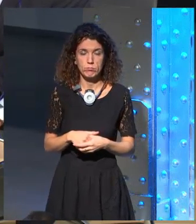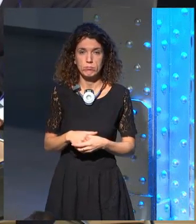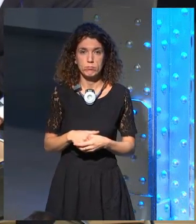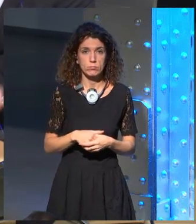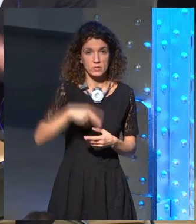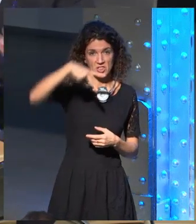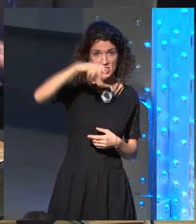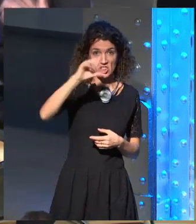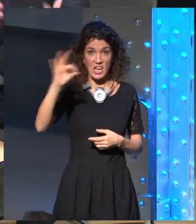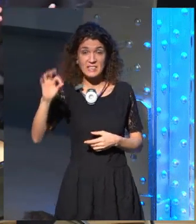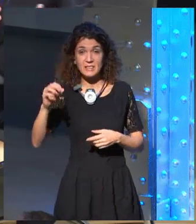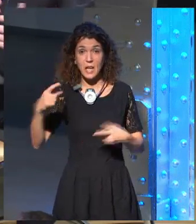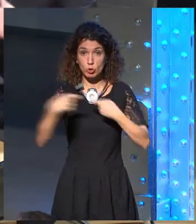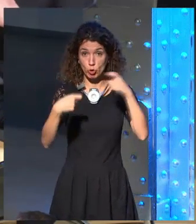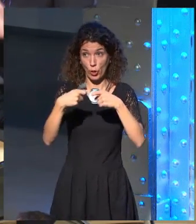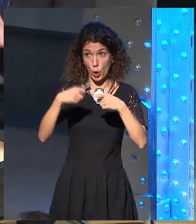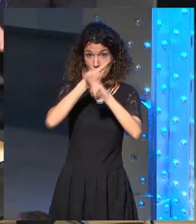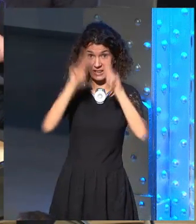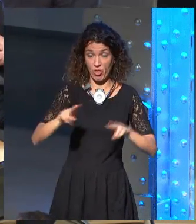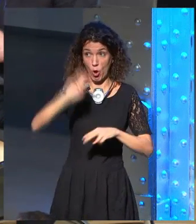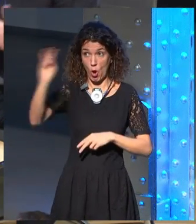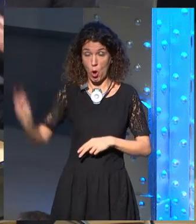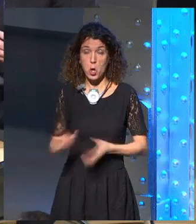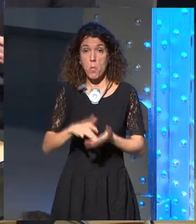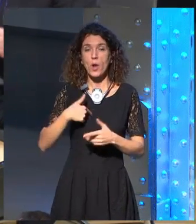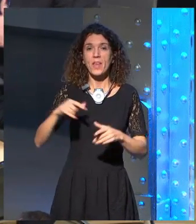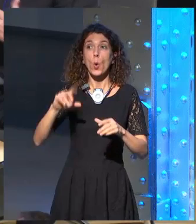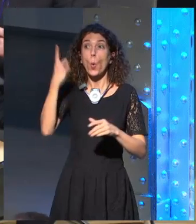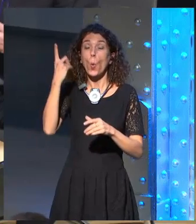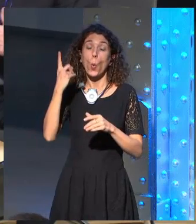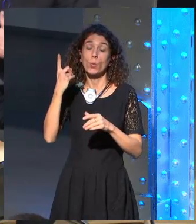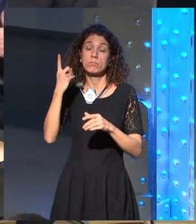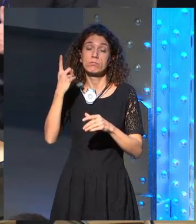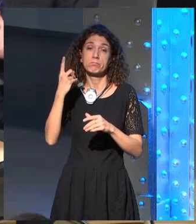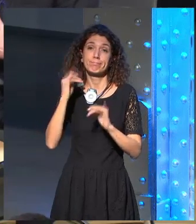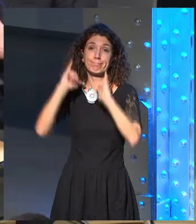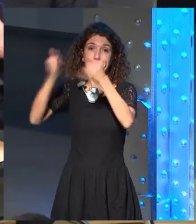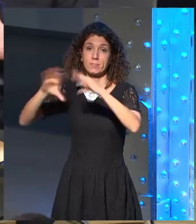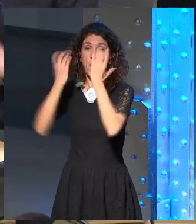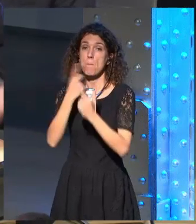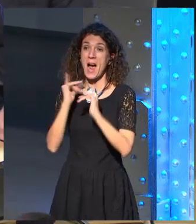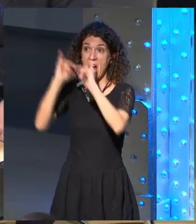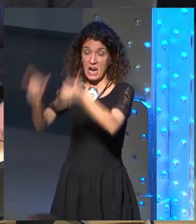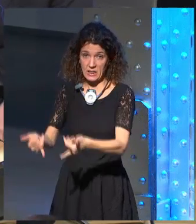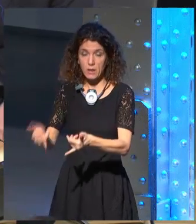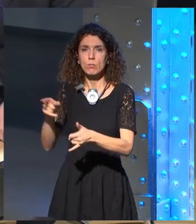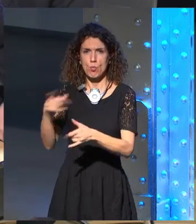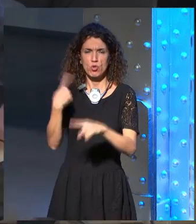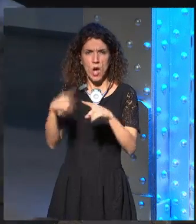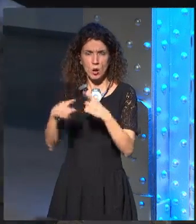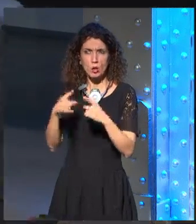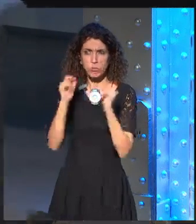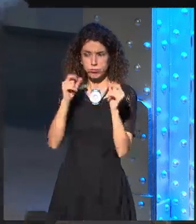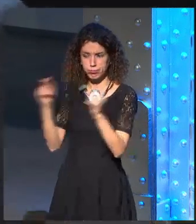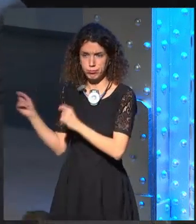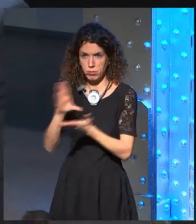la NASA y los otros socios internacionales algún día llegarán a Marte. Se tardará mucho más de las experiencias que tenemos ahora y hay mucho que tenemos que averiguar.